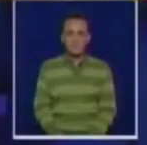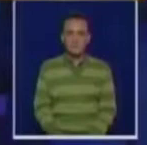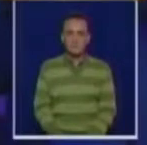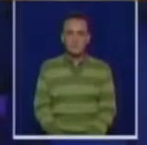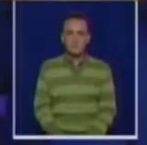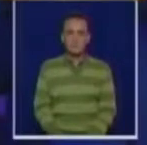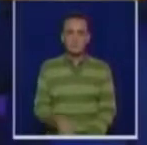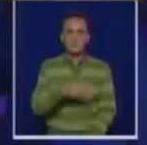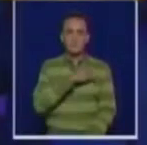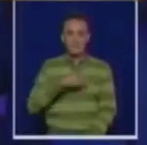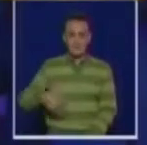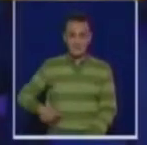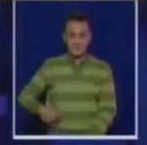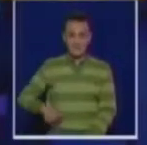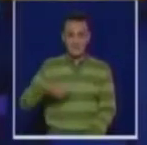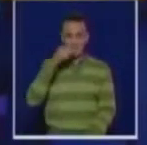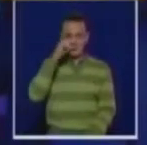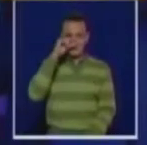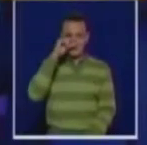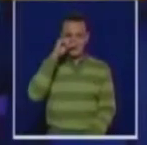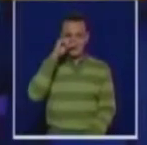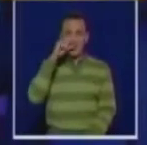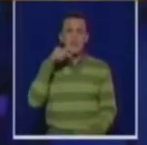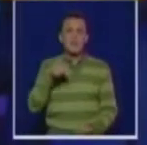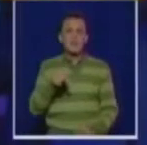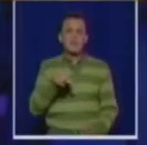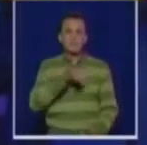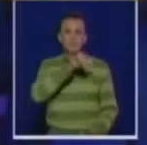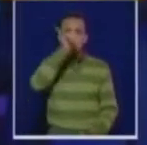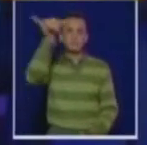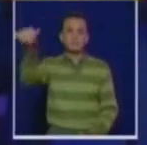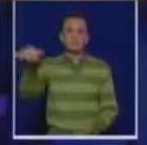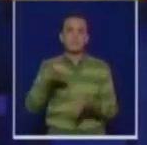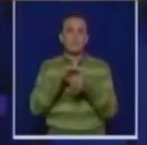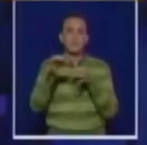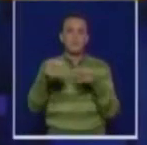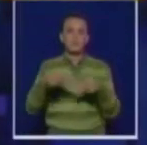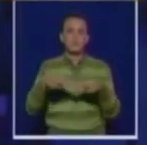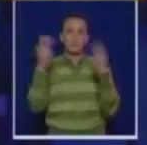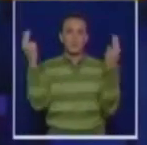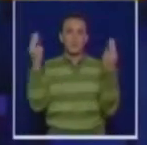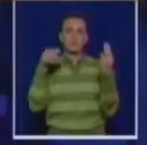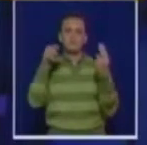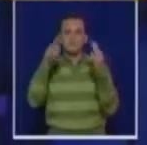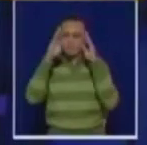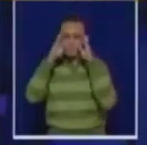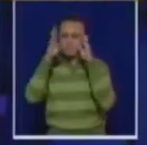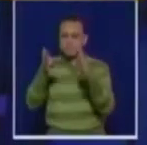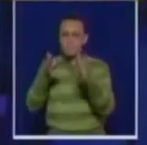El presidente de la República, Juan Manuel Santos, se desplazó en la tarde de hoy a Tunja, donde se ha focalizado la